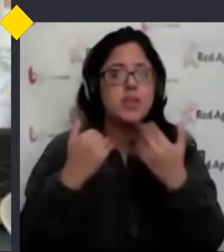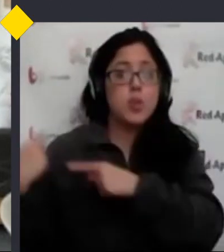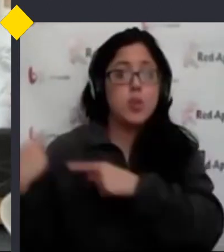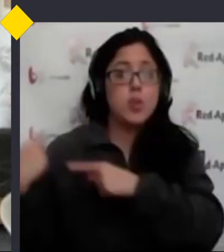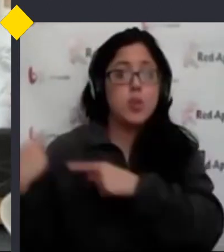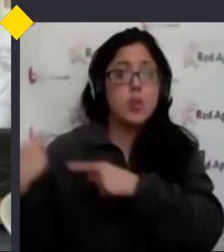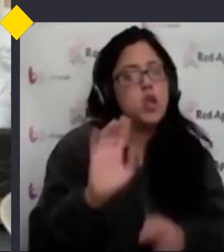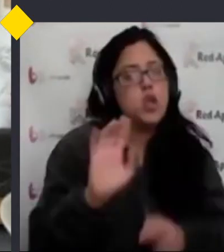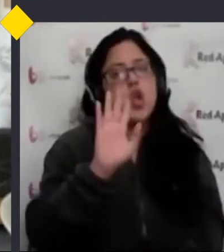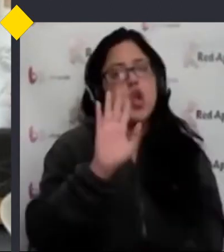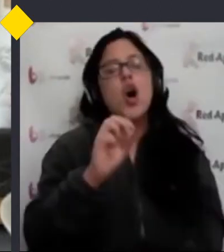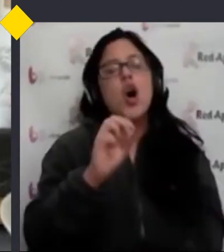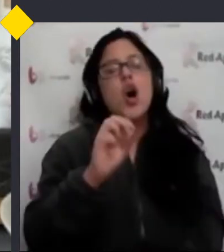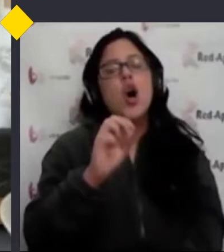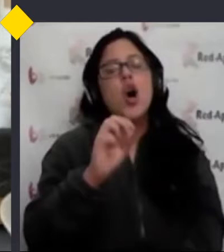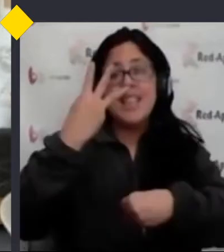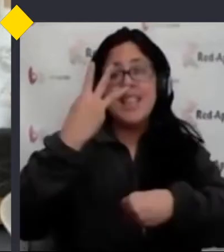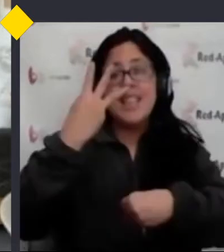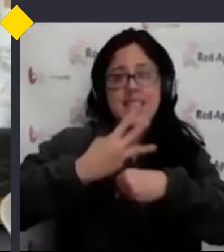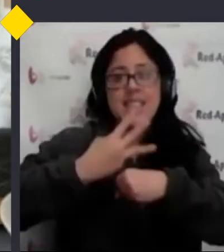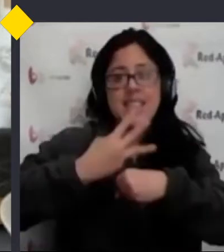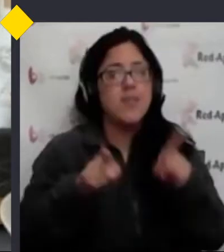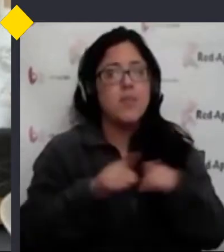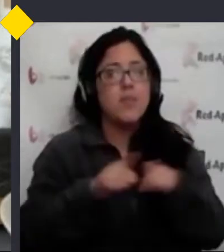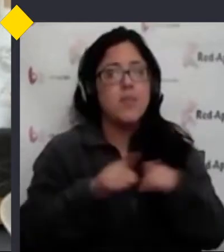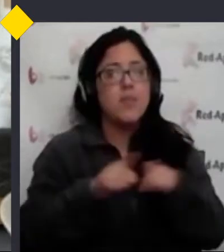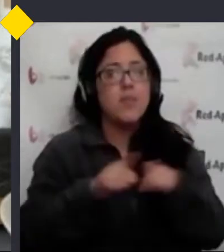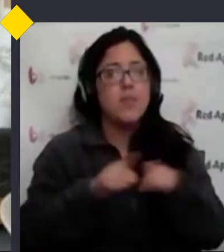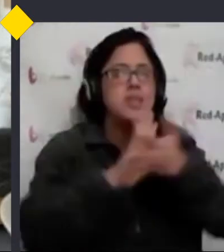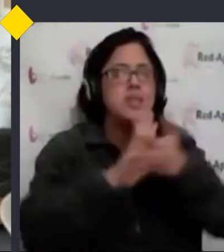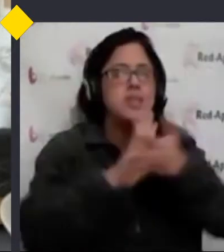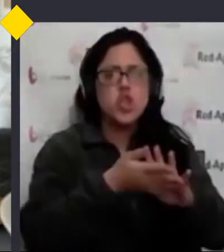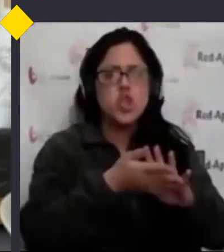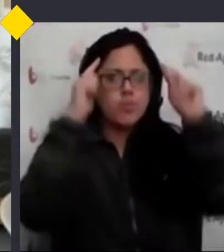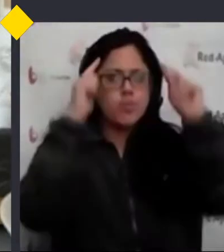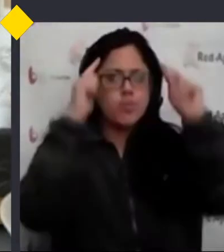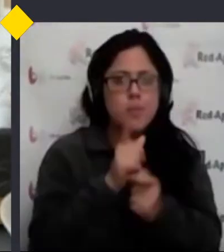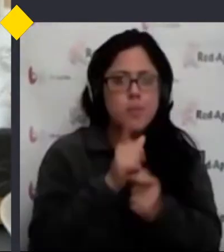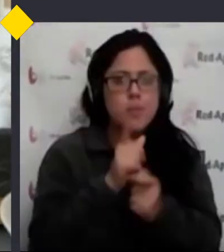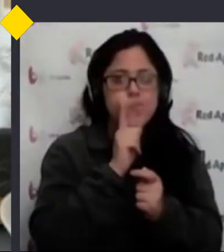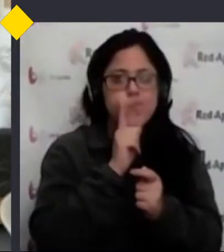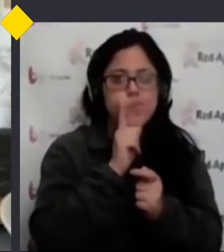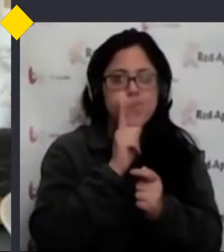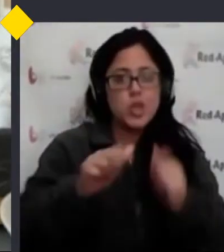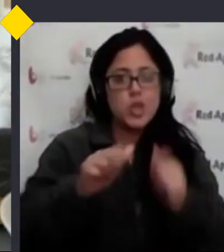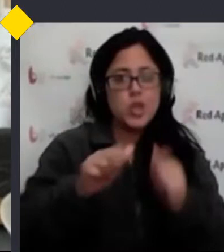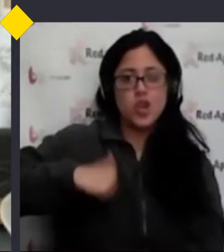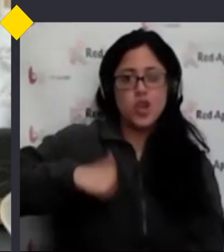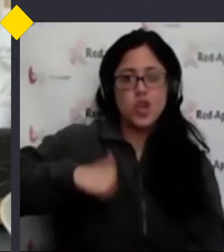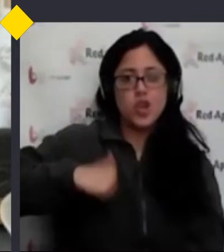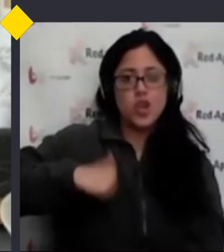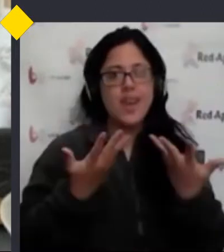camino para allá, tenemos que aprender de todas estas capacidades que tienen los millennials, los jóvenes, sobre el mundo digital. O sea, ahí